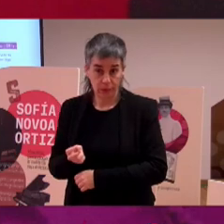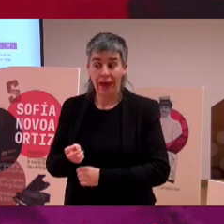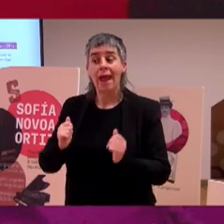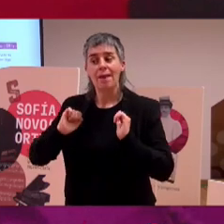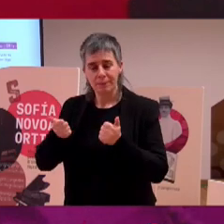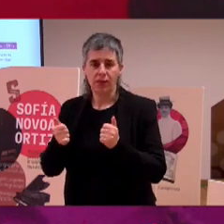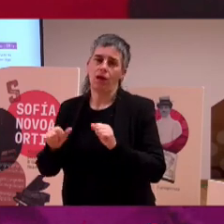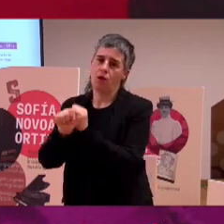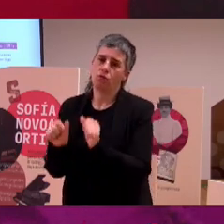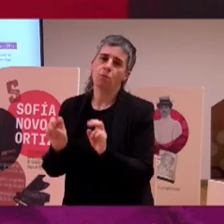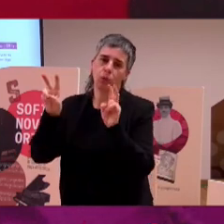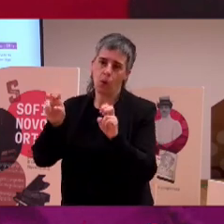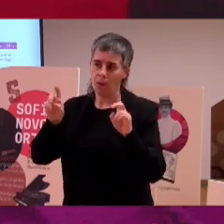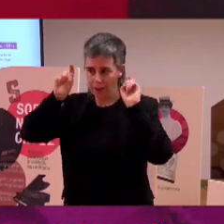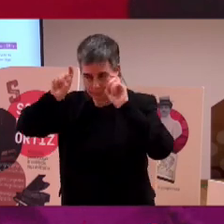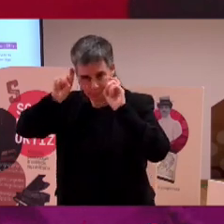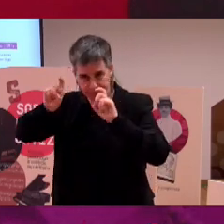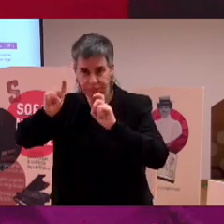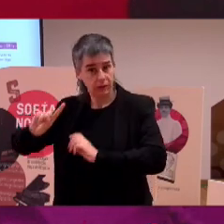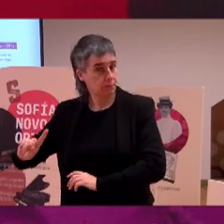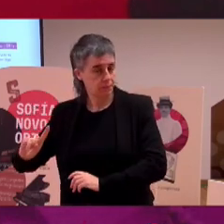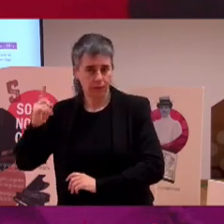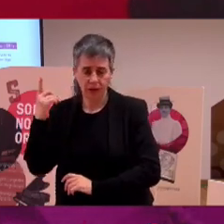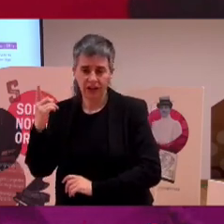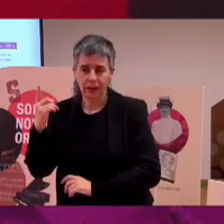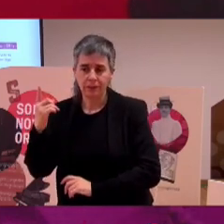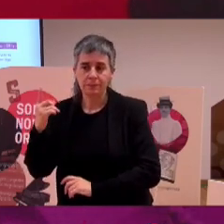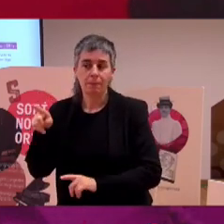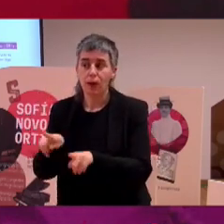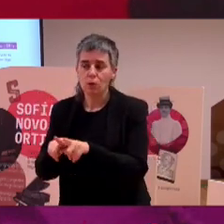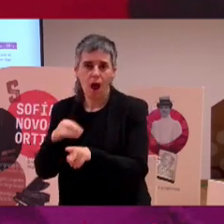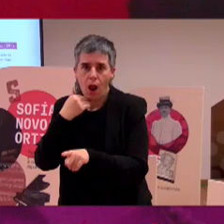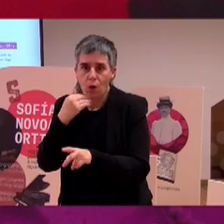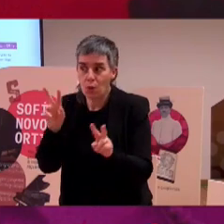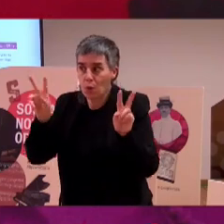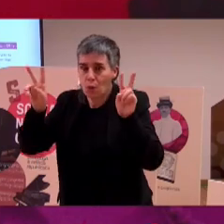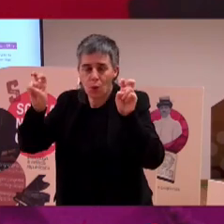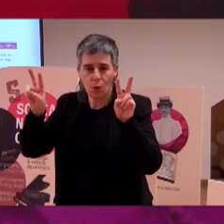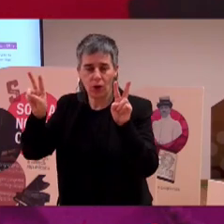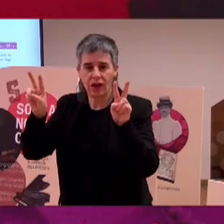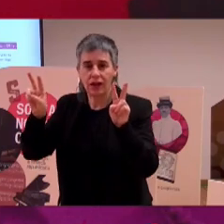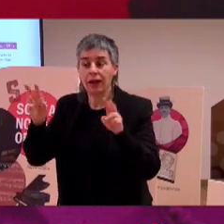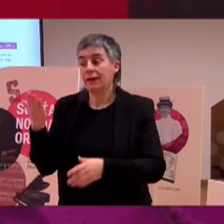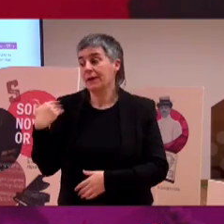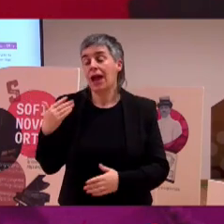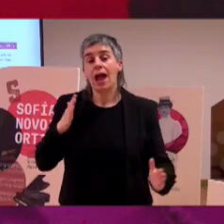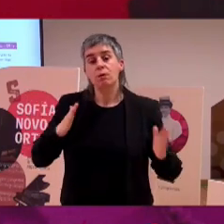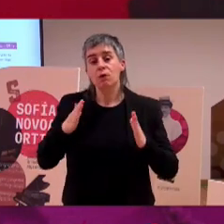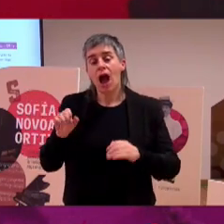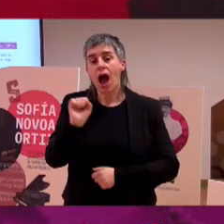tamén que introduce, pero fíxate se é unha innovación que nos anos 80,